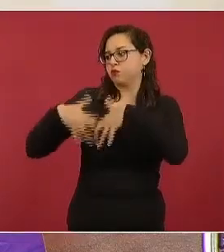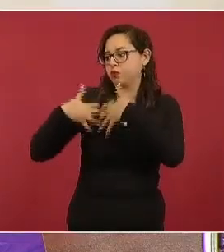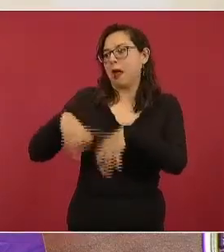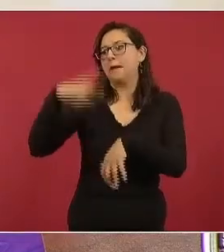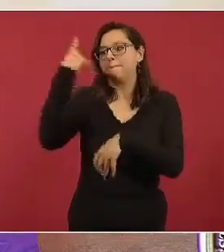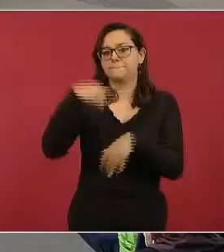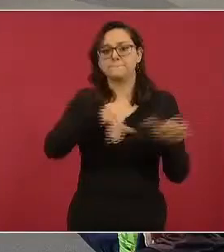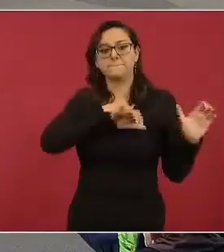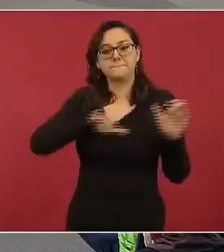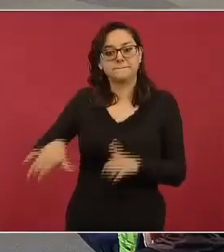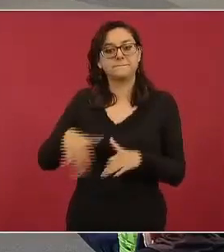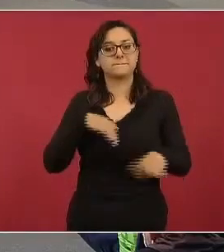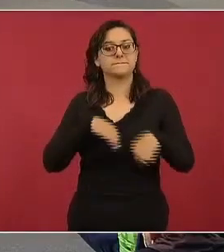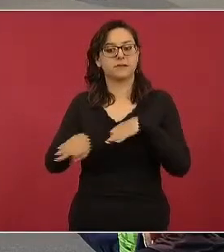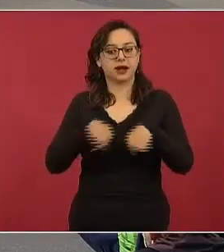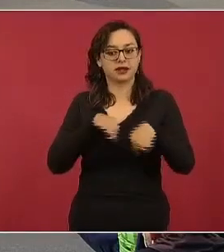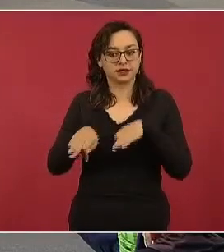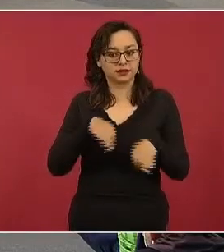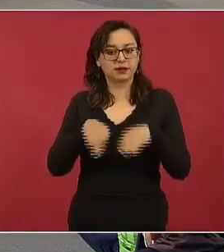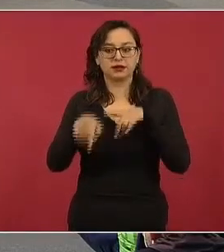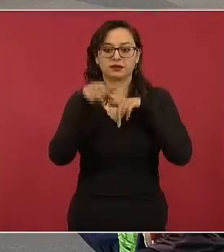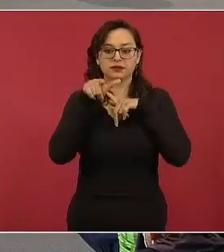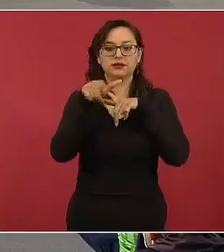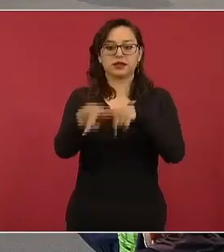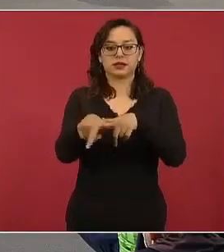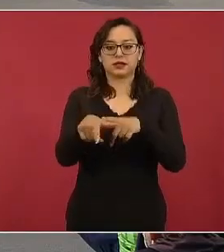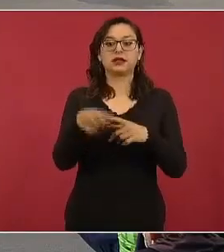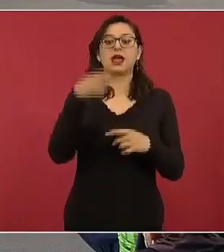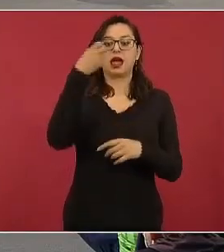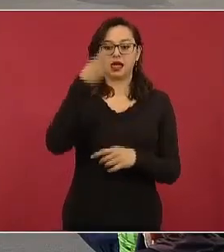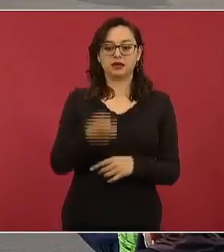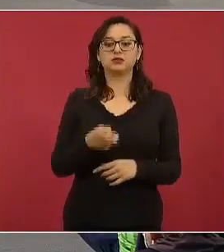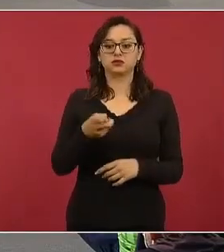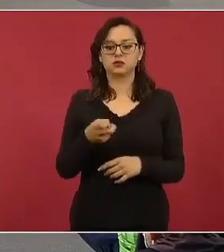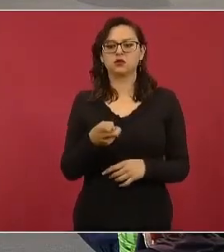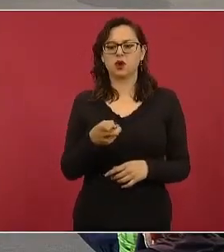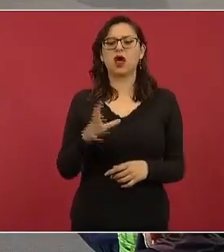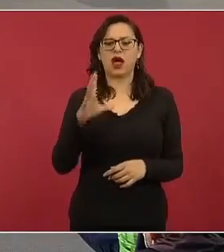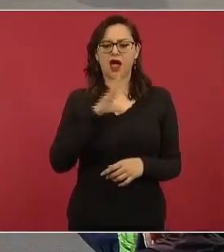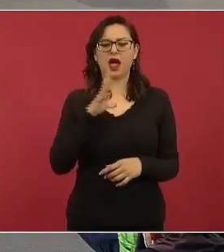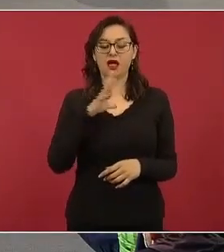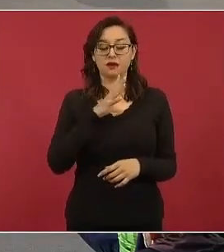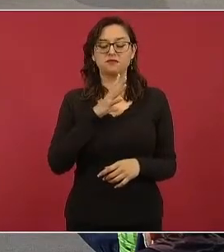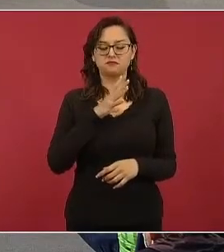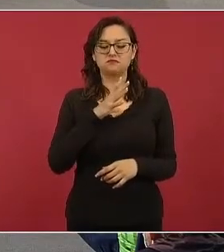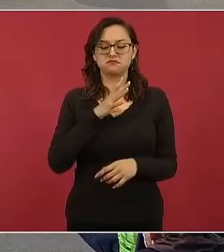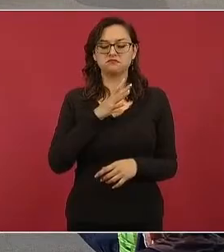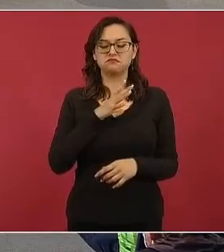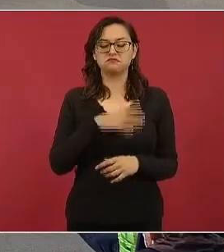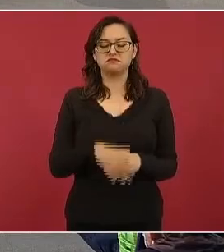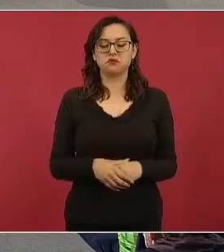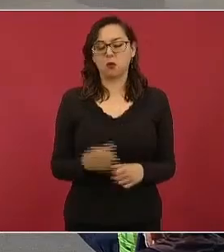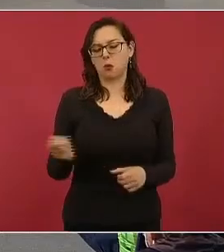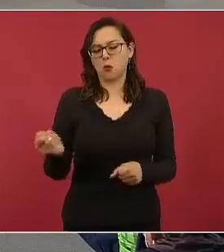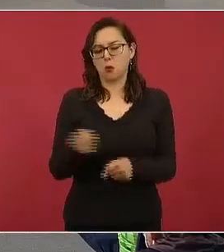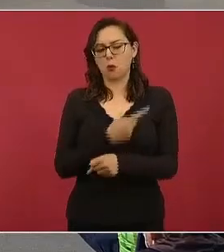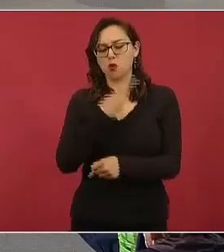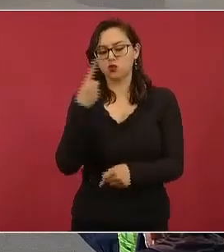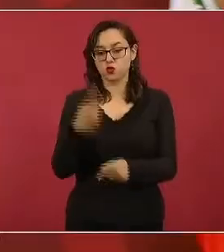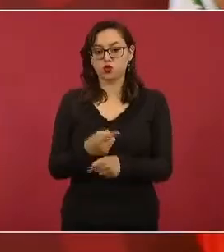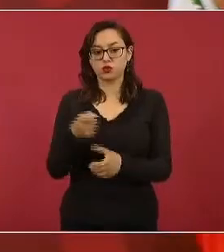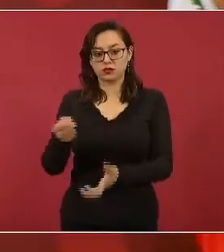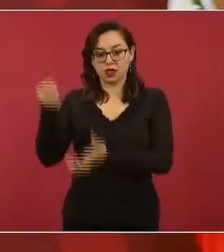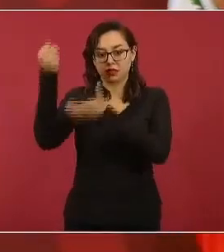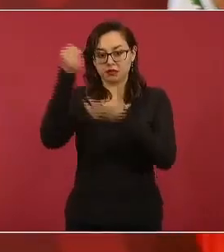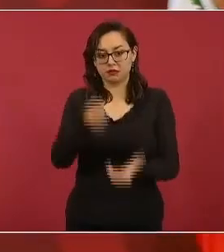Entonces sí tienen posibilidad para invertir, y queremos mantener